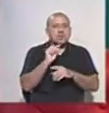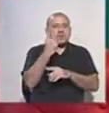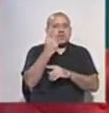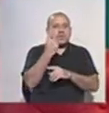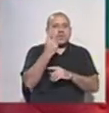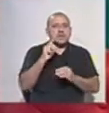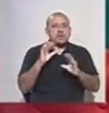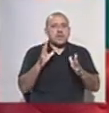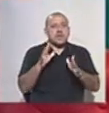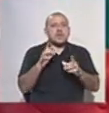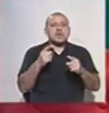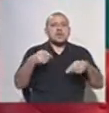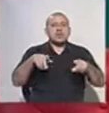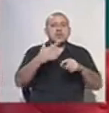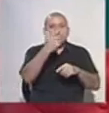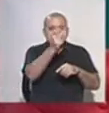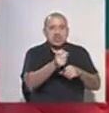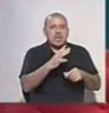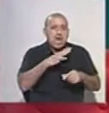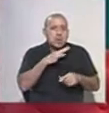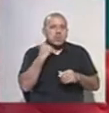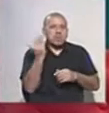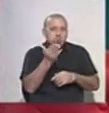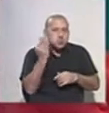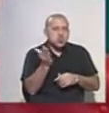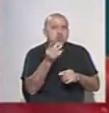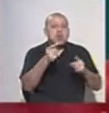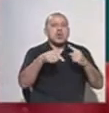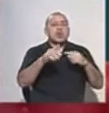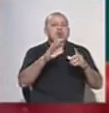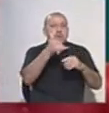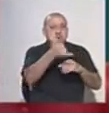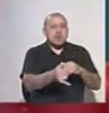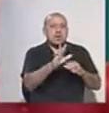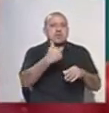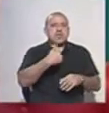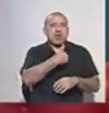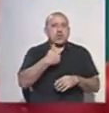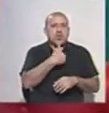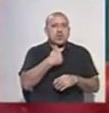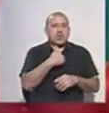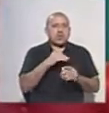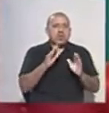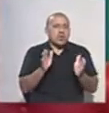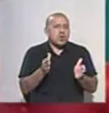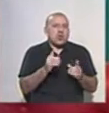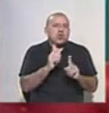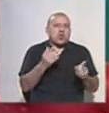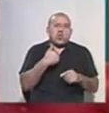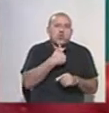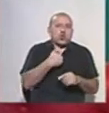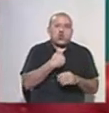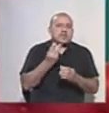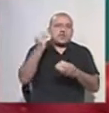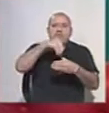que provee las cosas, un productor que es el dueño, lo que sea, que tenga ese rol, pero que no tenga un rol de otra cosa,